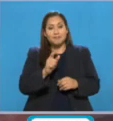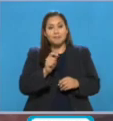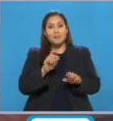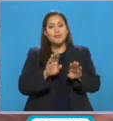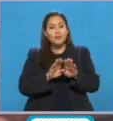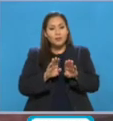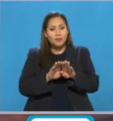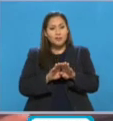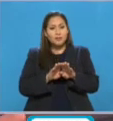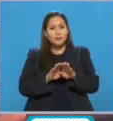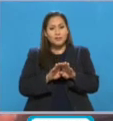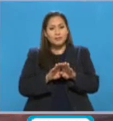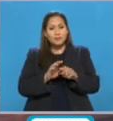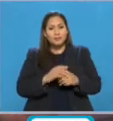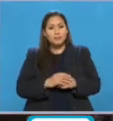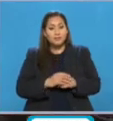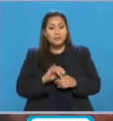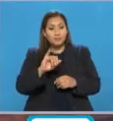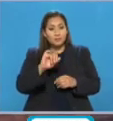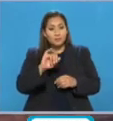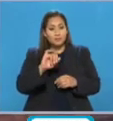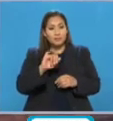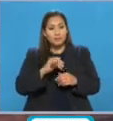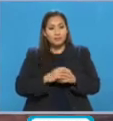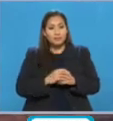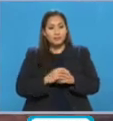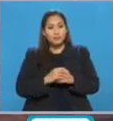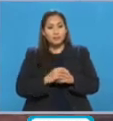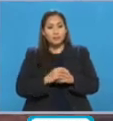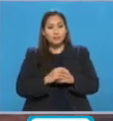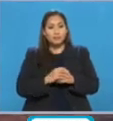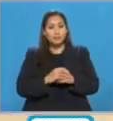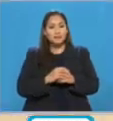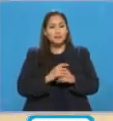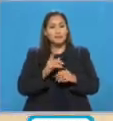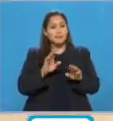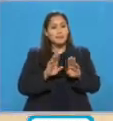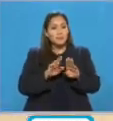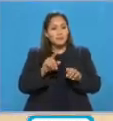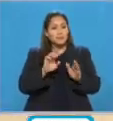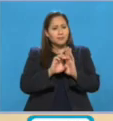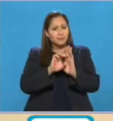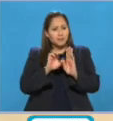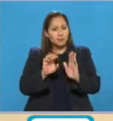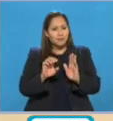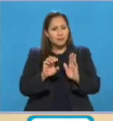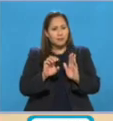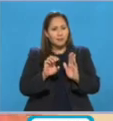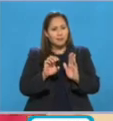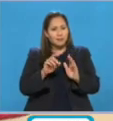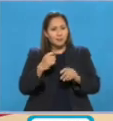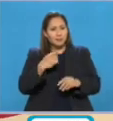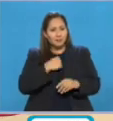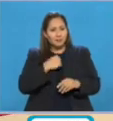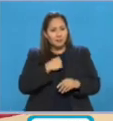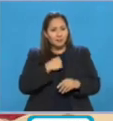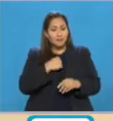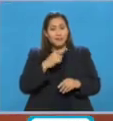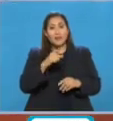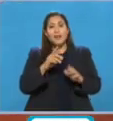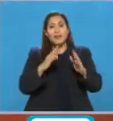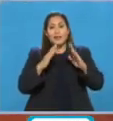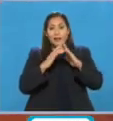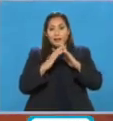centralidades urbanas para que la gente no esté dispersa y en Oye, las Juan José, periferias, donde había ¿no? una casa, por ejemplo, en colonias como la del Valle, una casa, La del ahora Valle es hay un un tema.